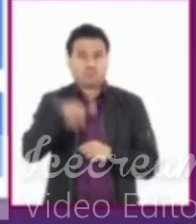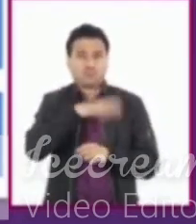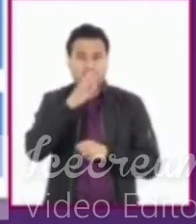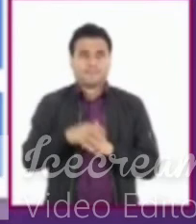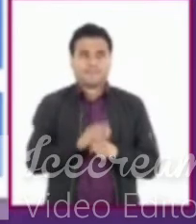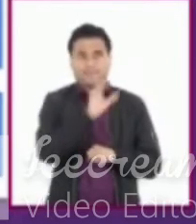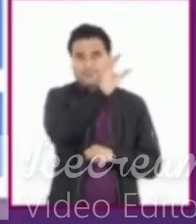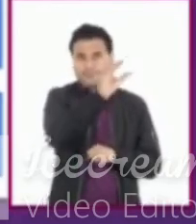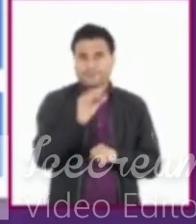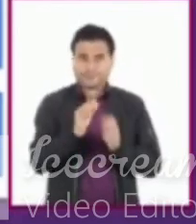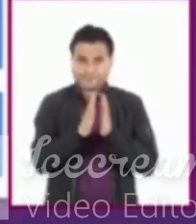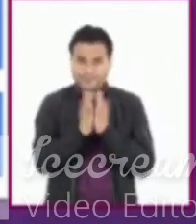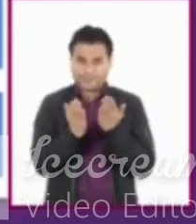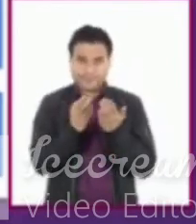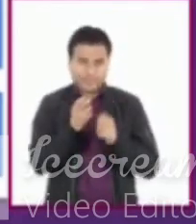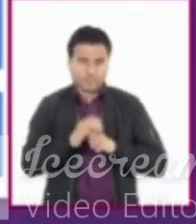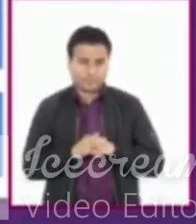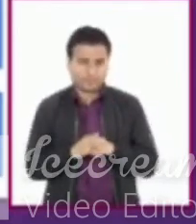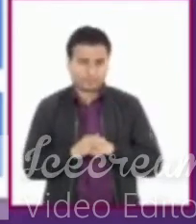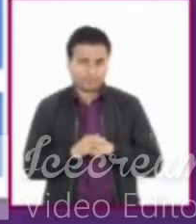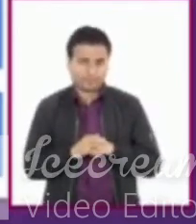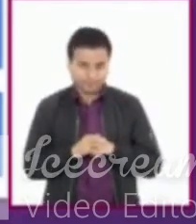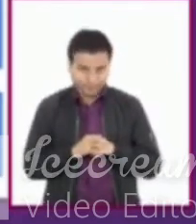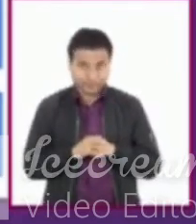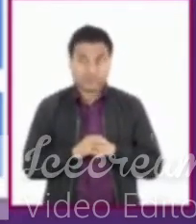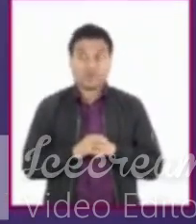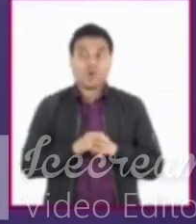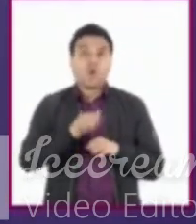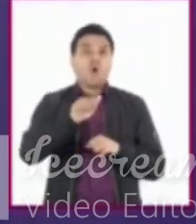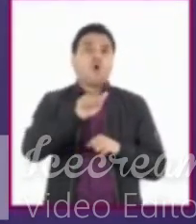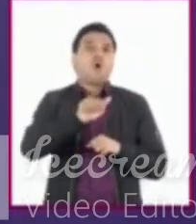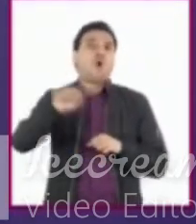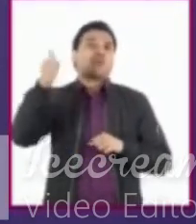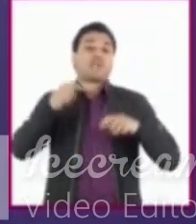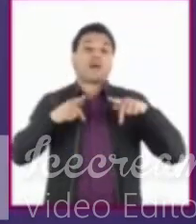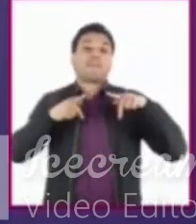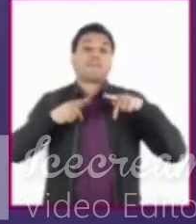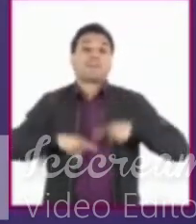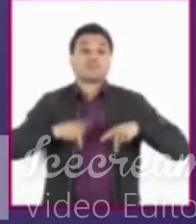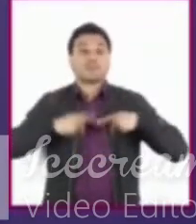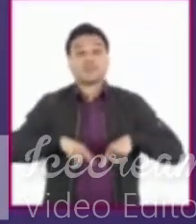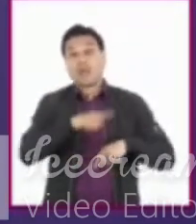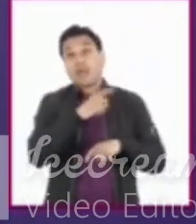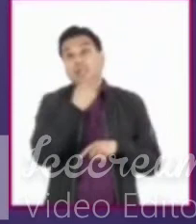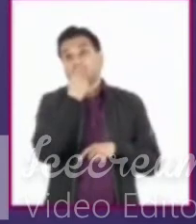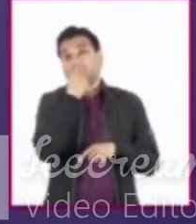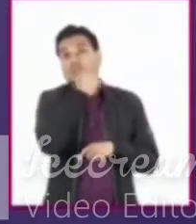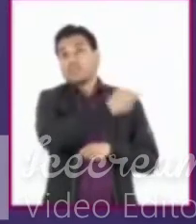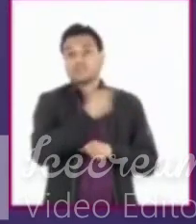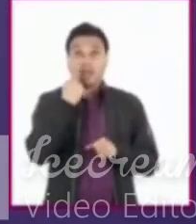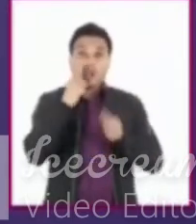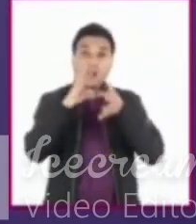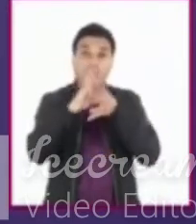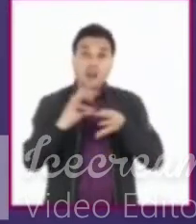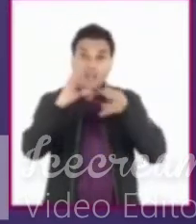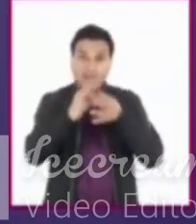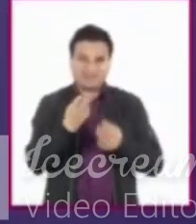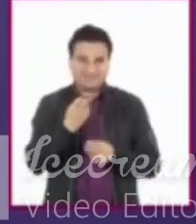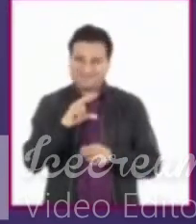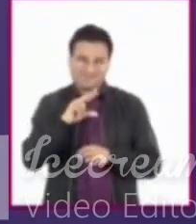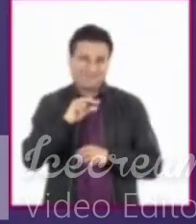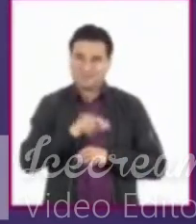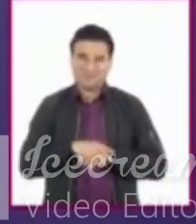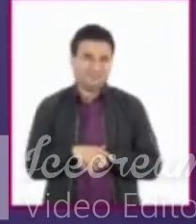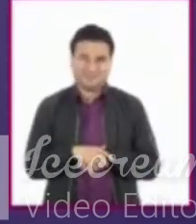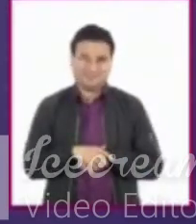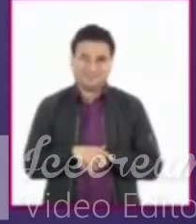llama información de primera mano. Y no a terceros que hablan acerca de ellos, quizá al hacer un análisis sobre su obra.